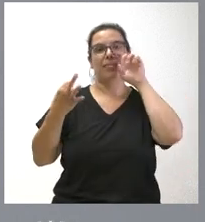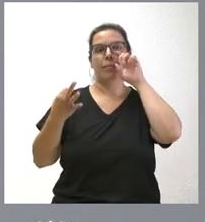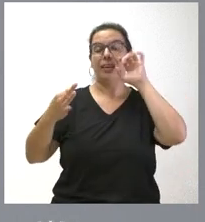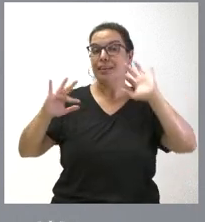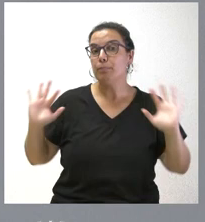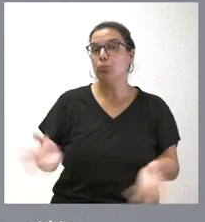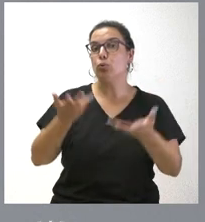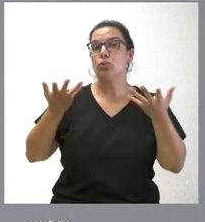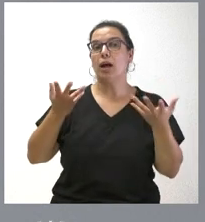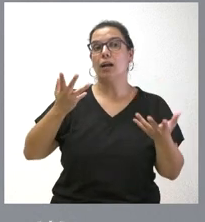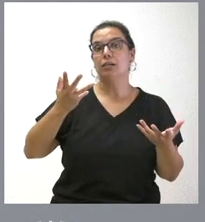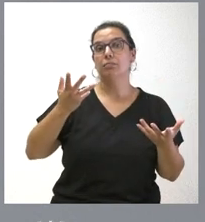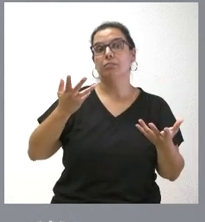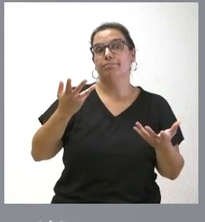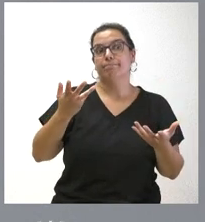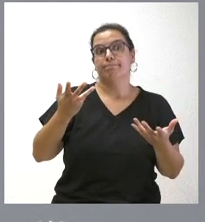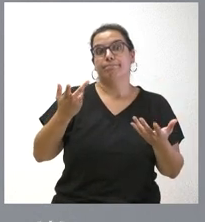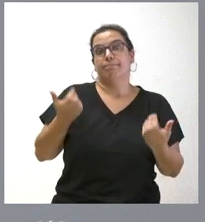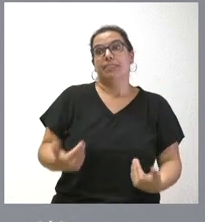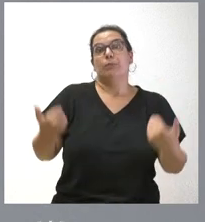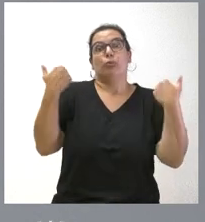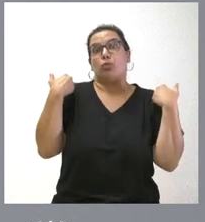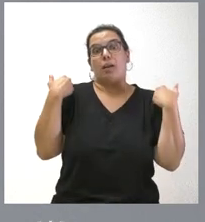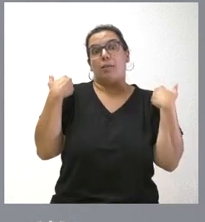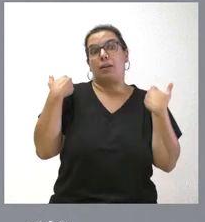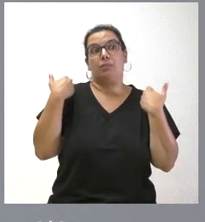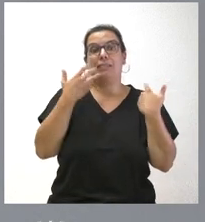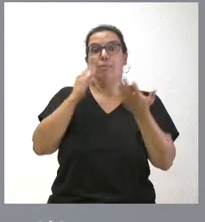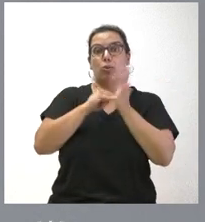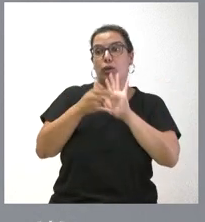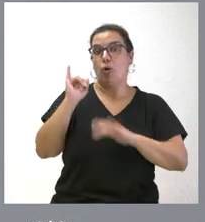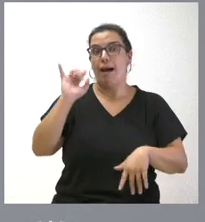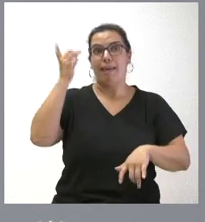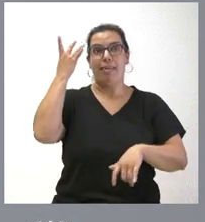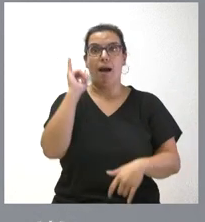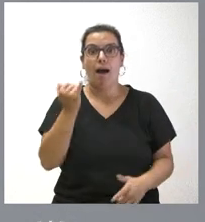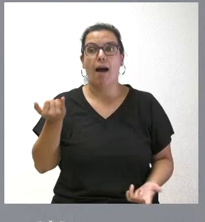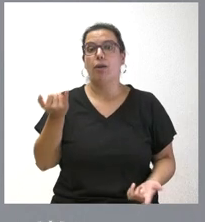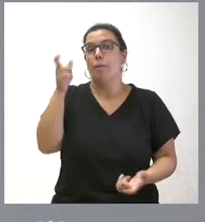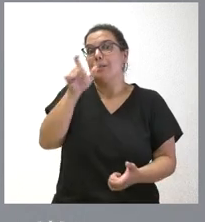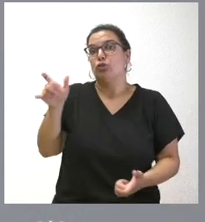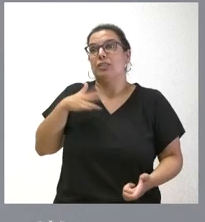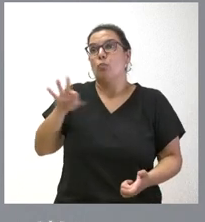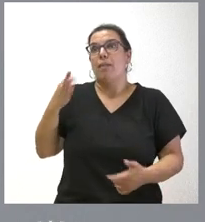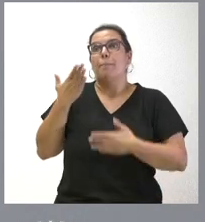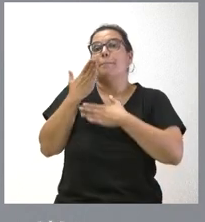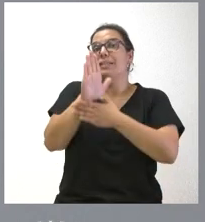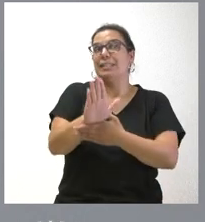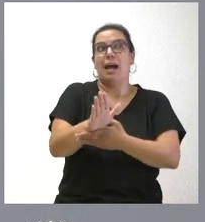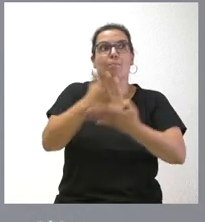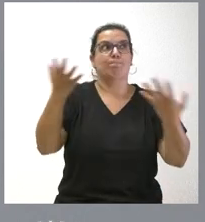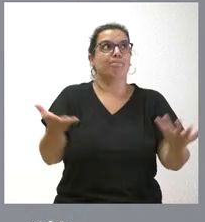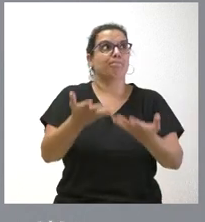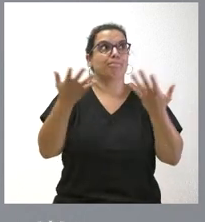impulsada por sus promotores por Quien tenga proyectos e iniciativas o por quien pueda presentar cualquier tipo